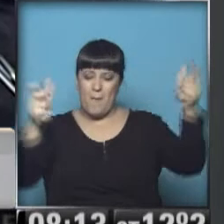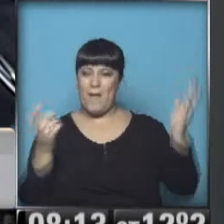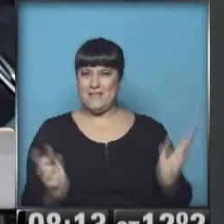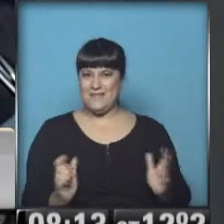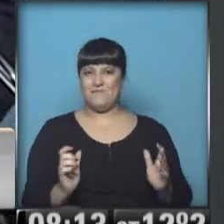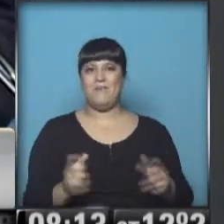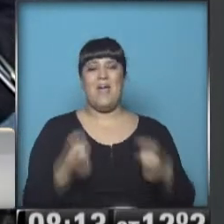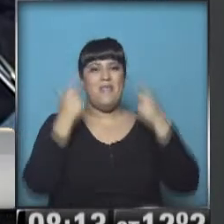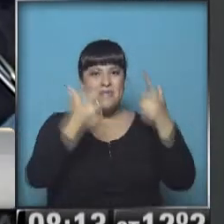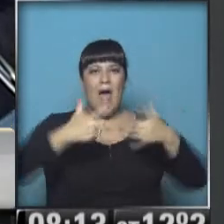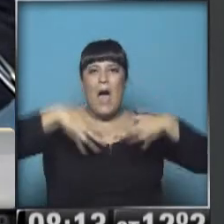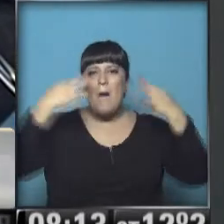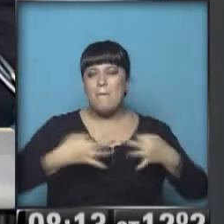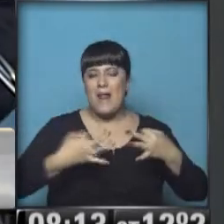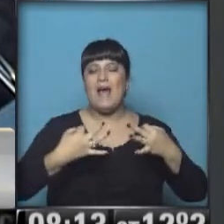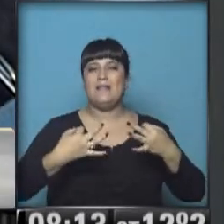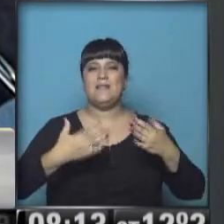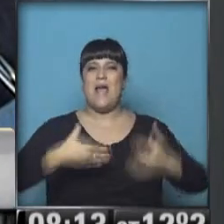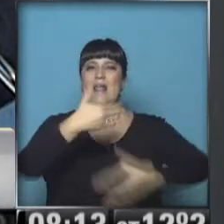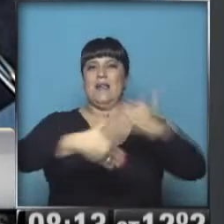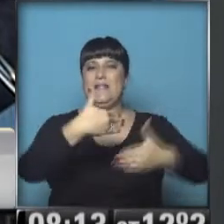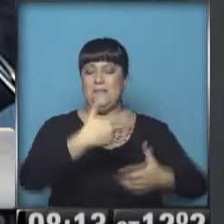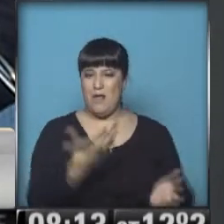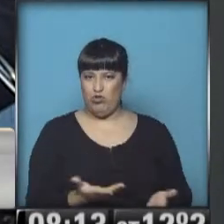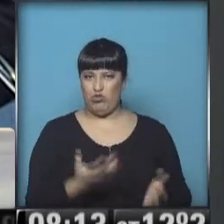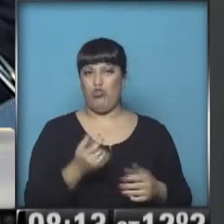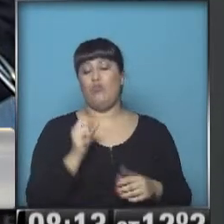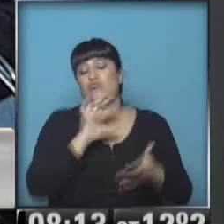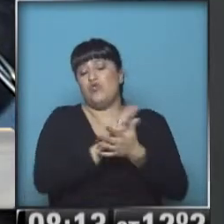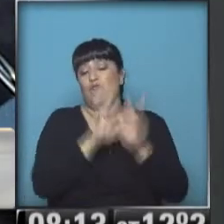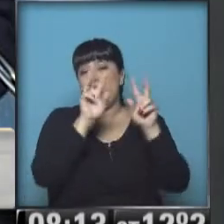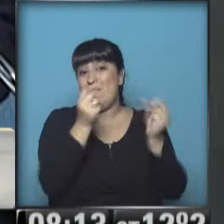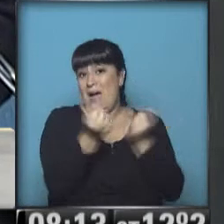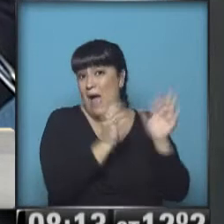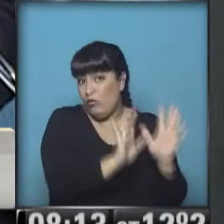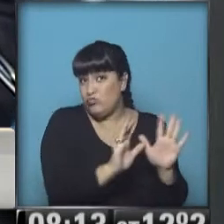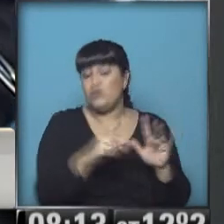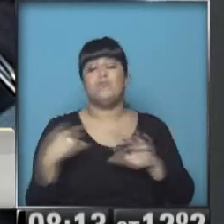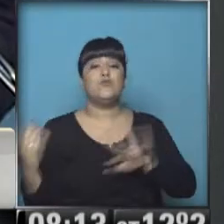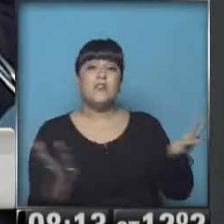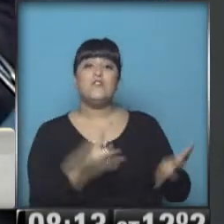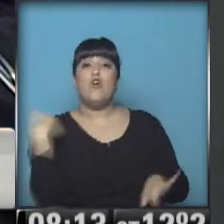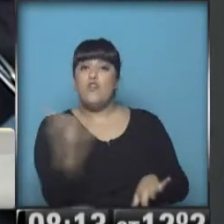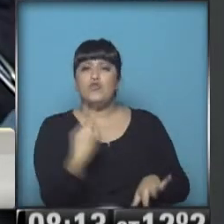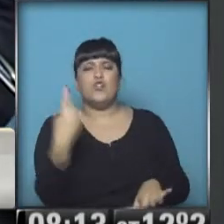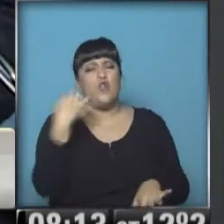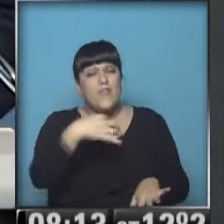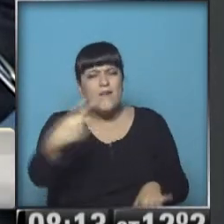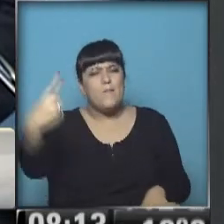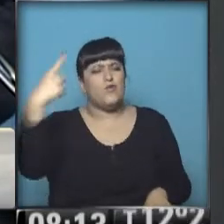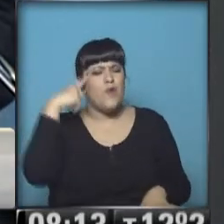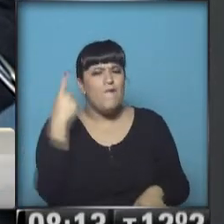promoción del crecimiento entonces creo que nosotros tenemos que valorar el uso de herramientas